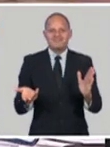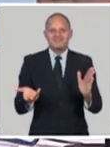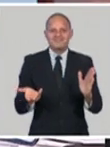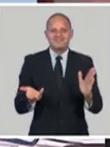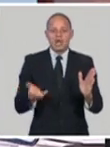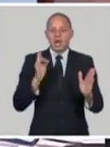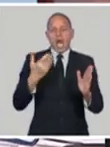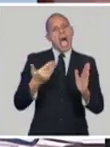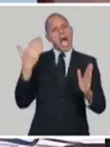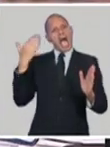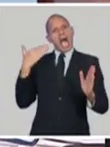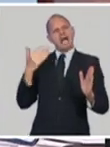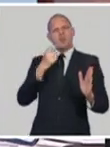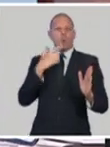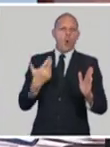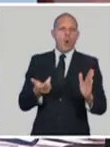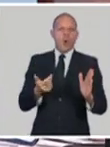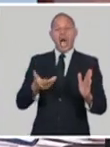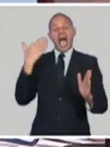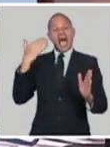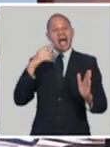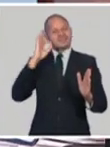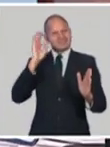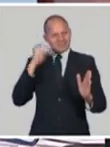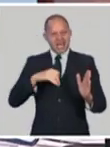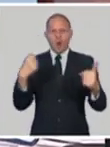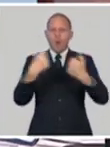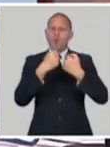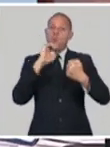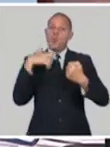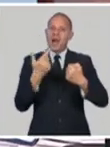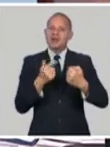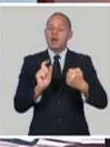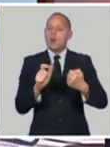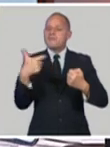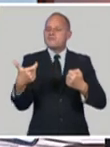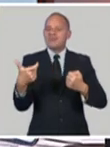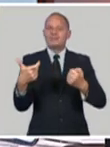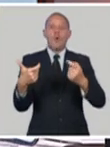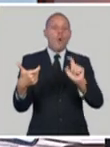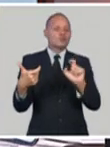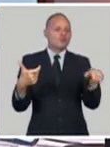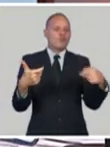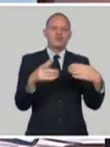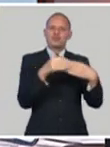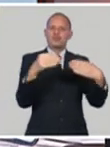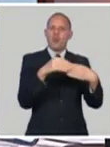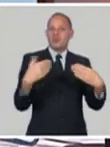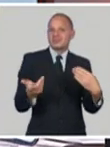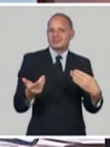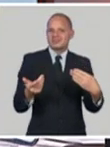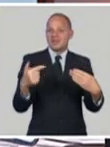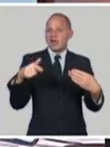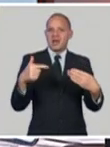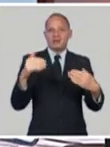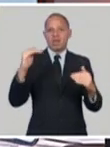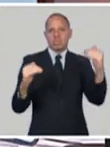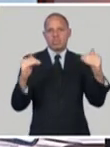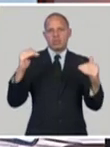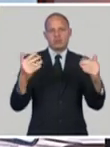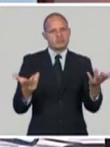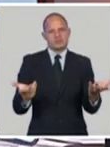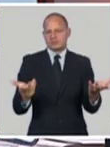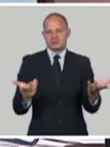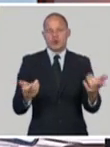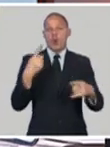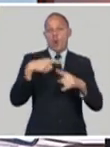economía la sobrevaloración del peso sobre el dólar. Y teníamos que eliminar de la economía la gran distorsión de funcionar la economía con